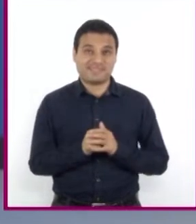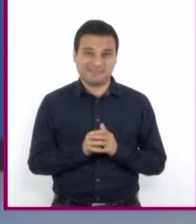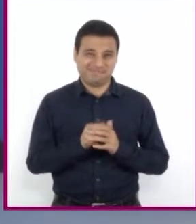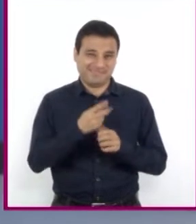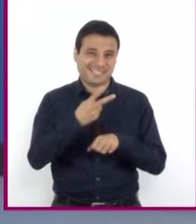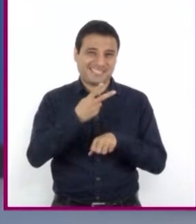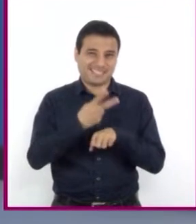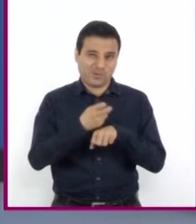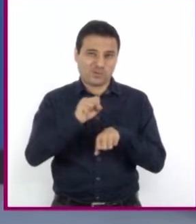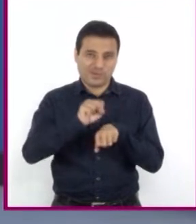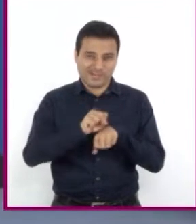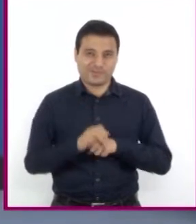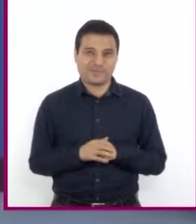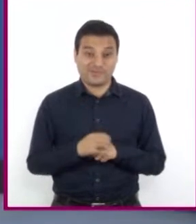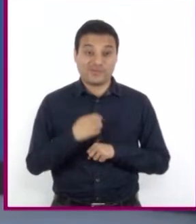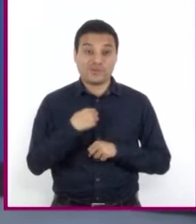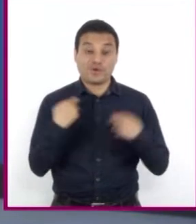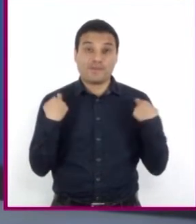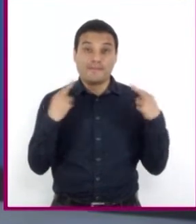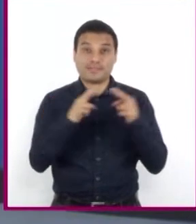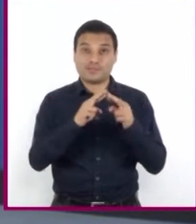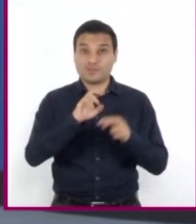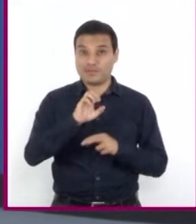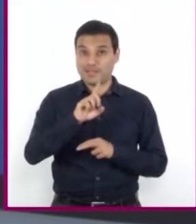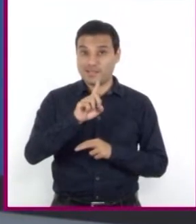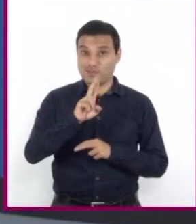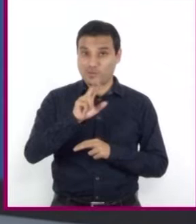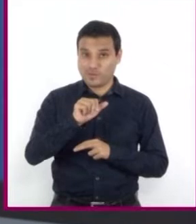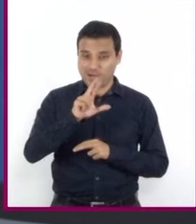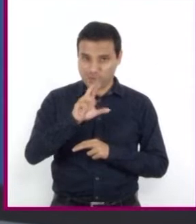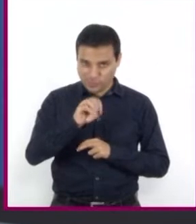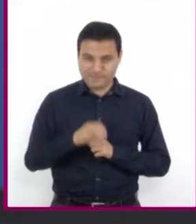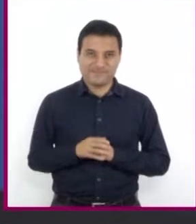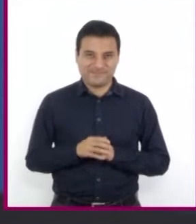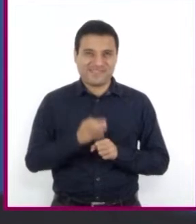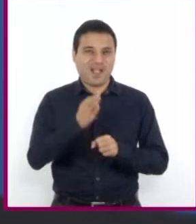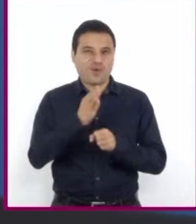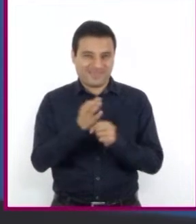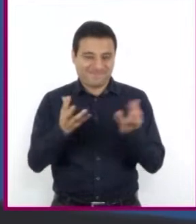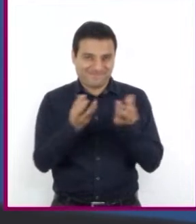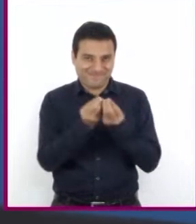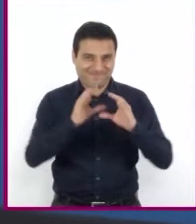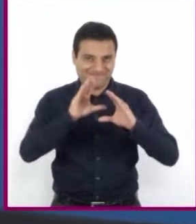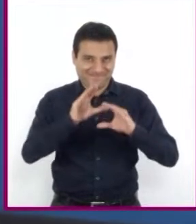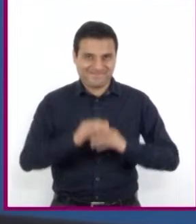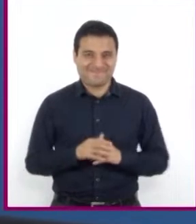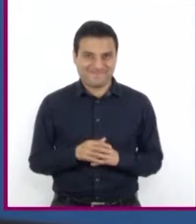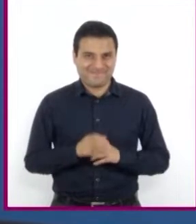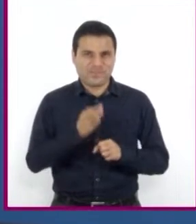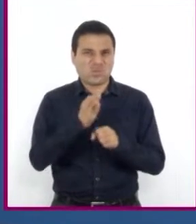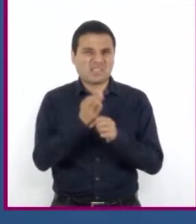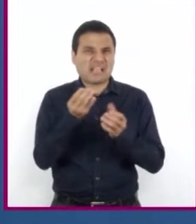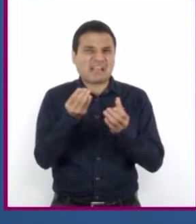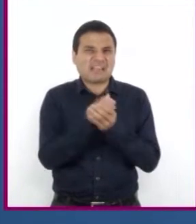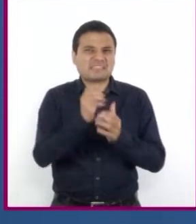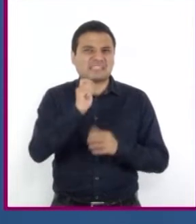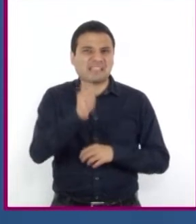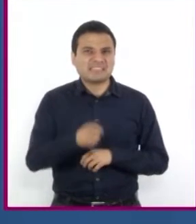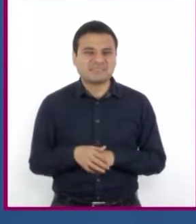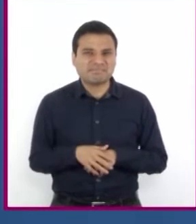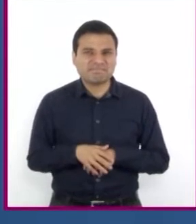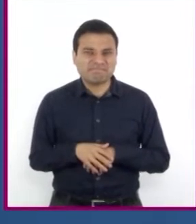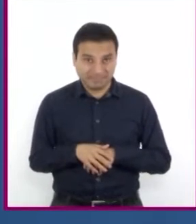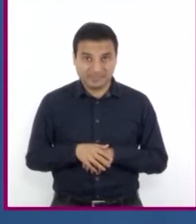grado. Soy el profesor Eduardo Mendoza Camacho y estaré con ustedes a lo largo de la sesión. En esta sesión vamos a verificar